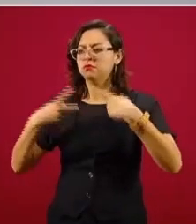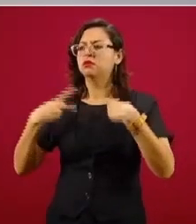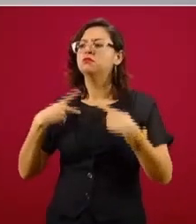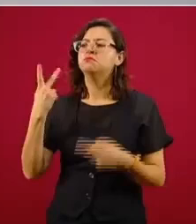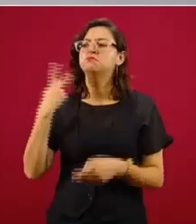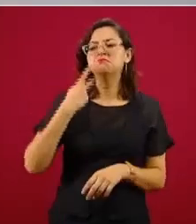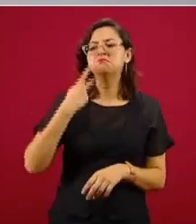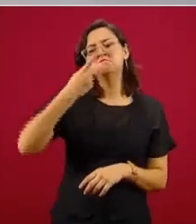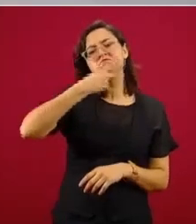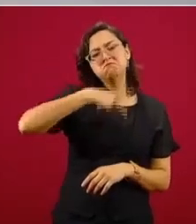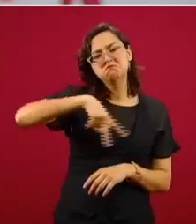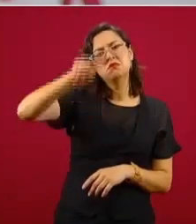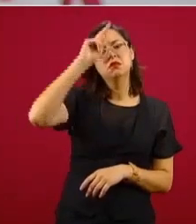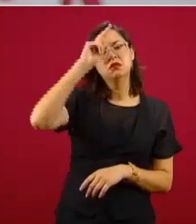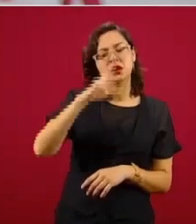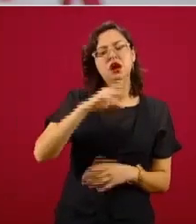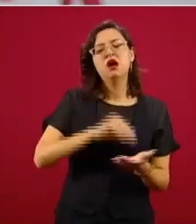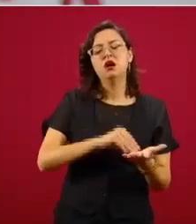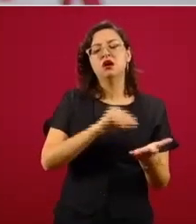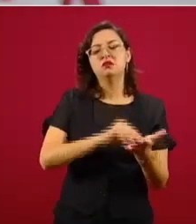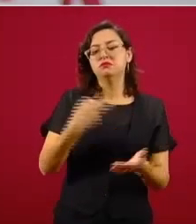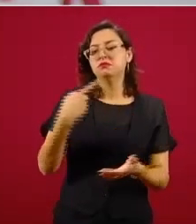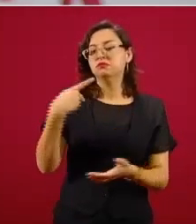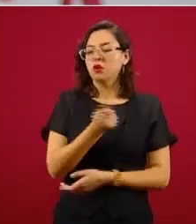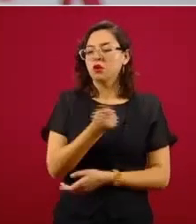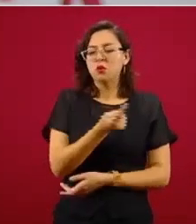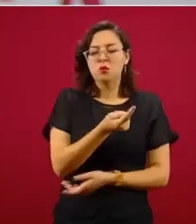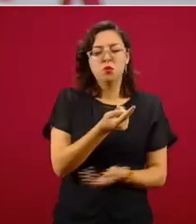analfabetismo político, pero ya